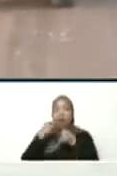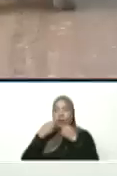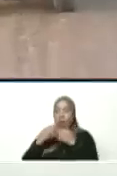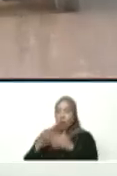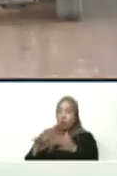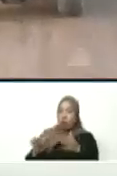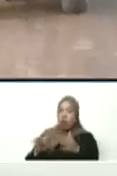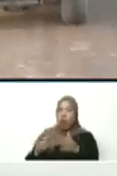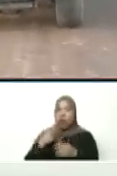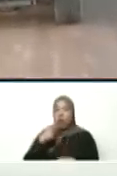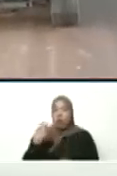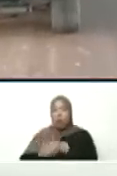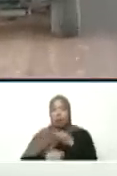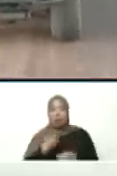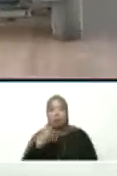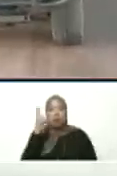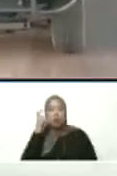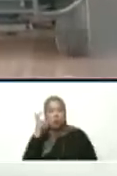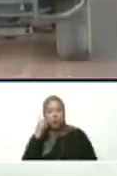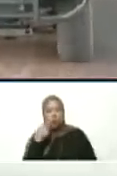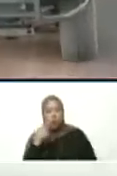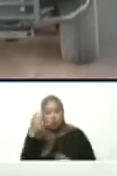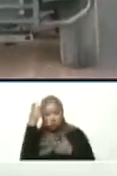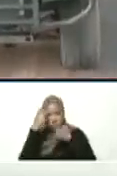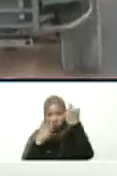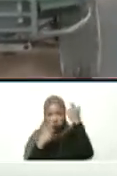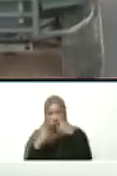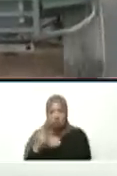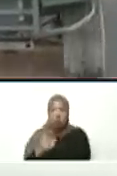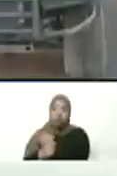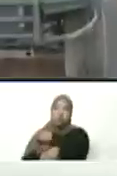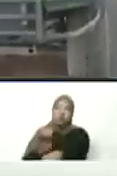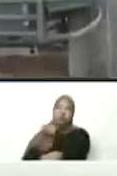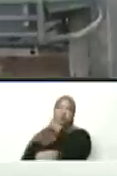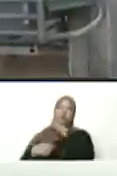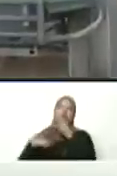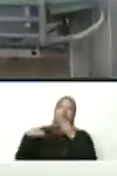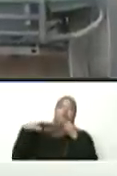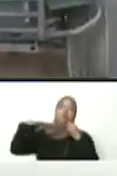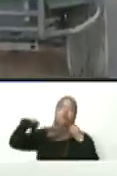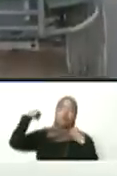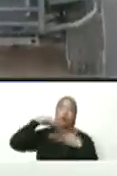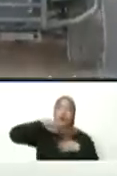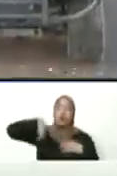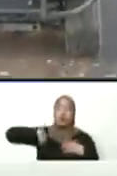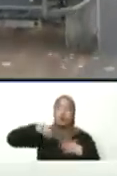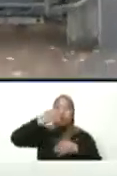lo venía diciendo, no sé si se escuchó. ¿Ustedes escuchaban lo que veníamos hablando nosotros?